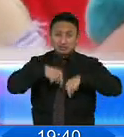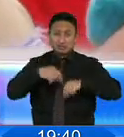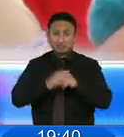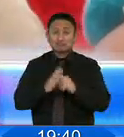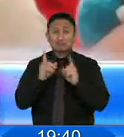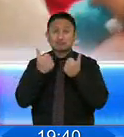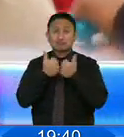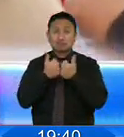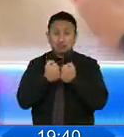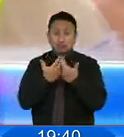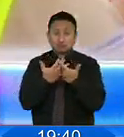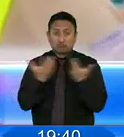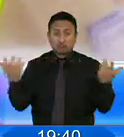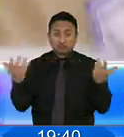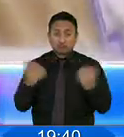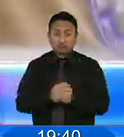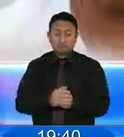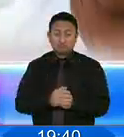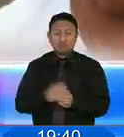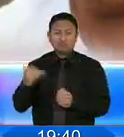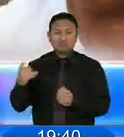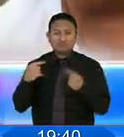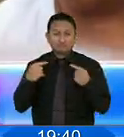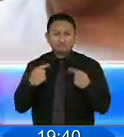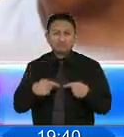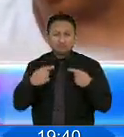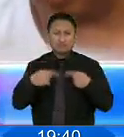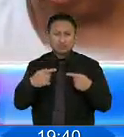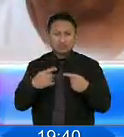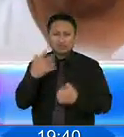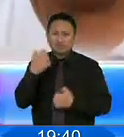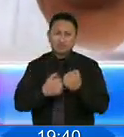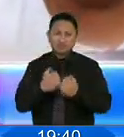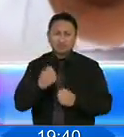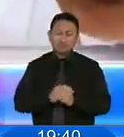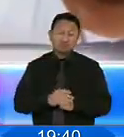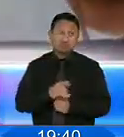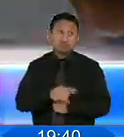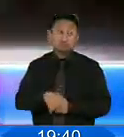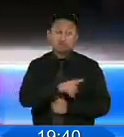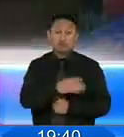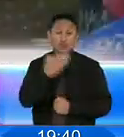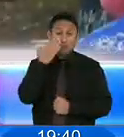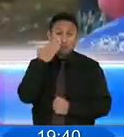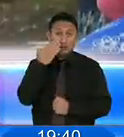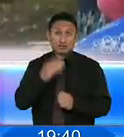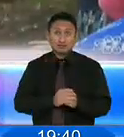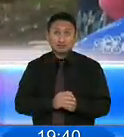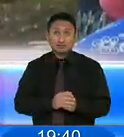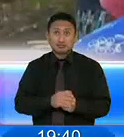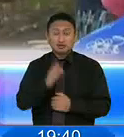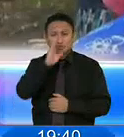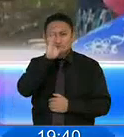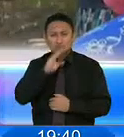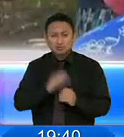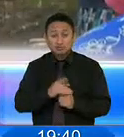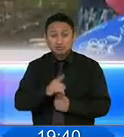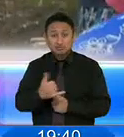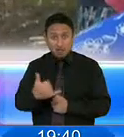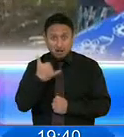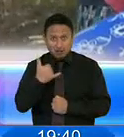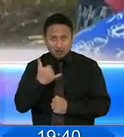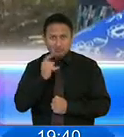pareja porque la cotidianidad era insostenible, según su madre. Nunca le dejaba contestar el